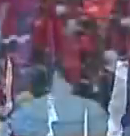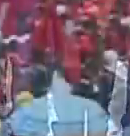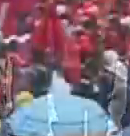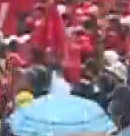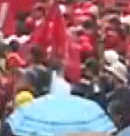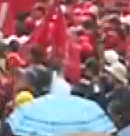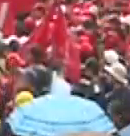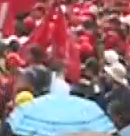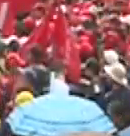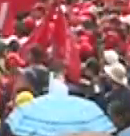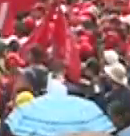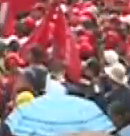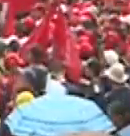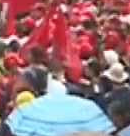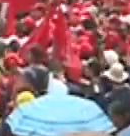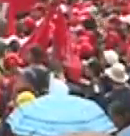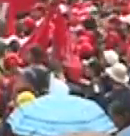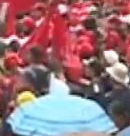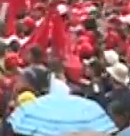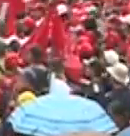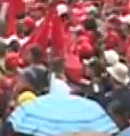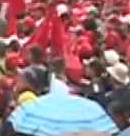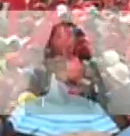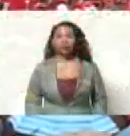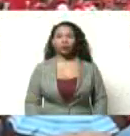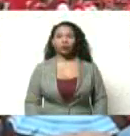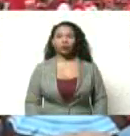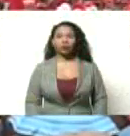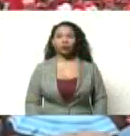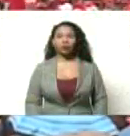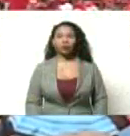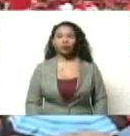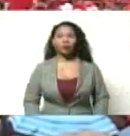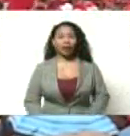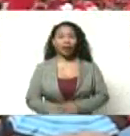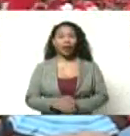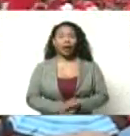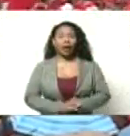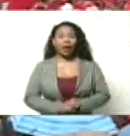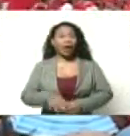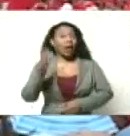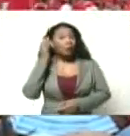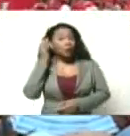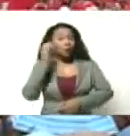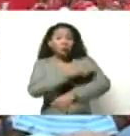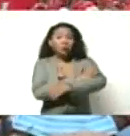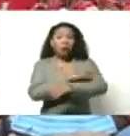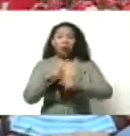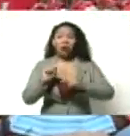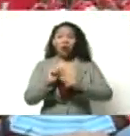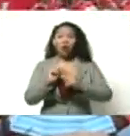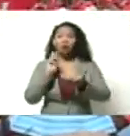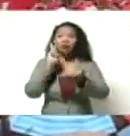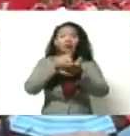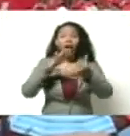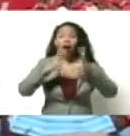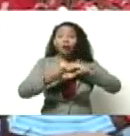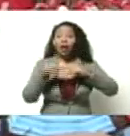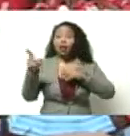ejemplo te llegó la bolsa Clara Carmen es opositora pero Carmen Cuando llega la el clan